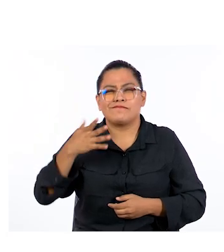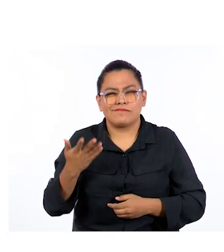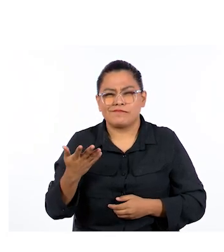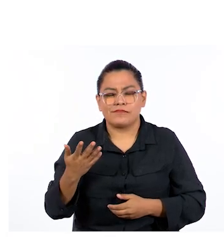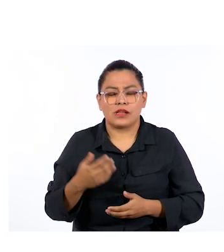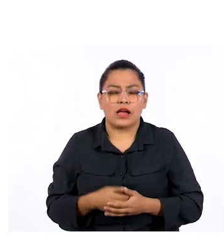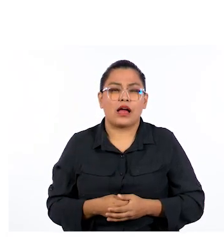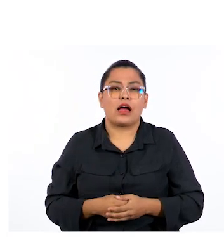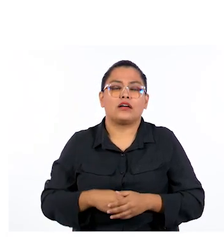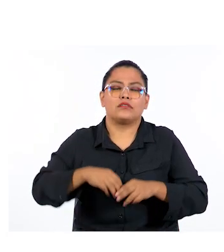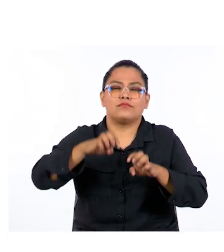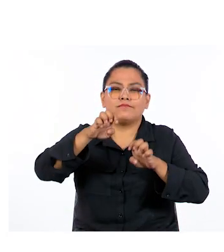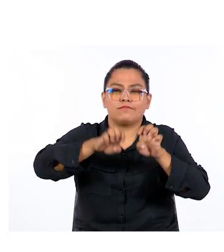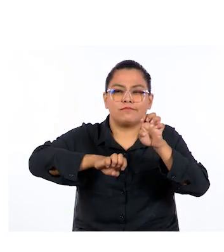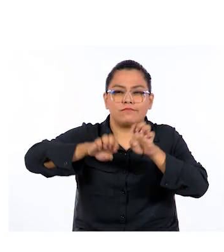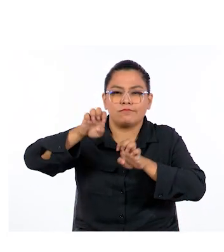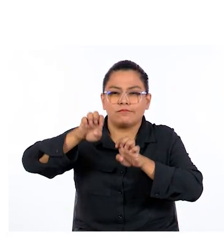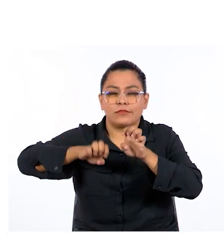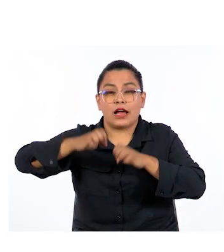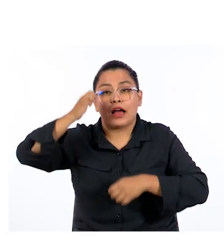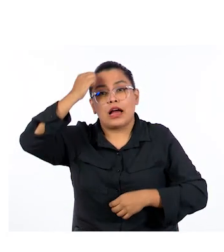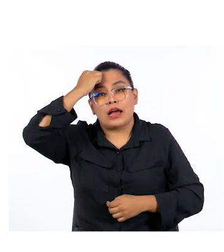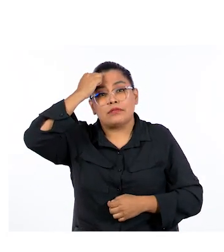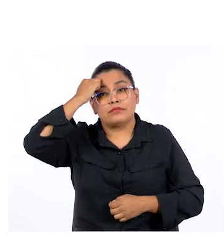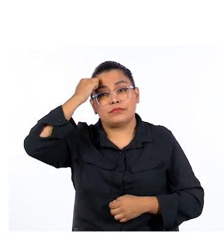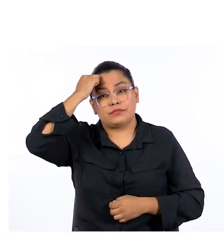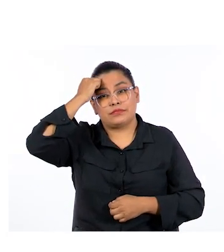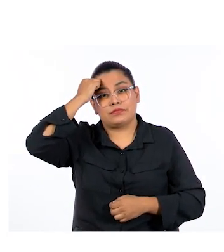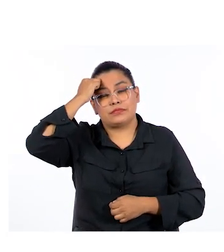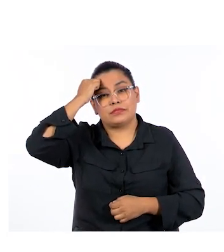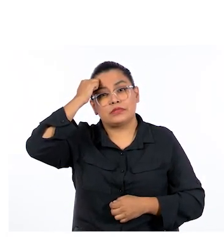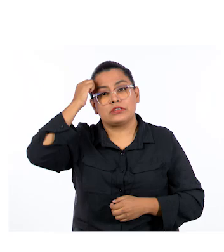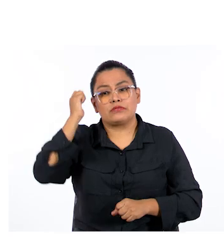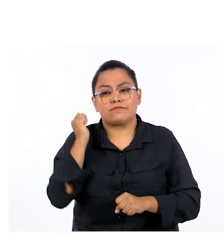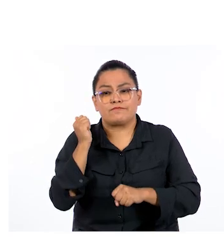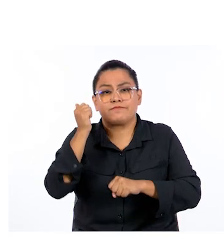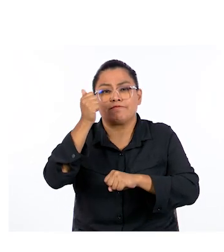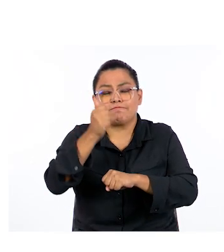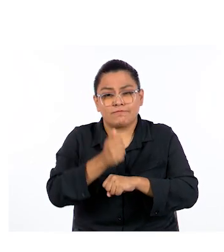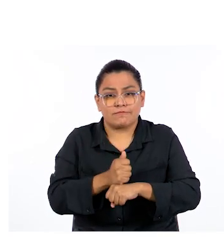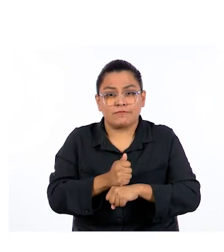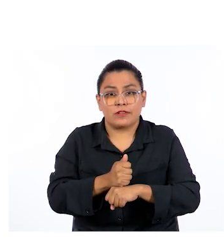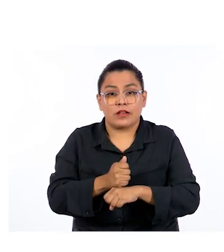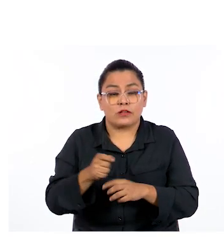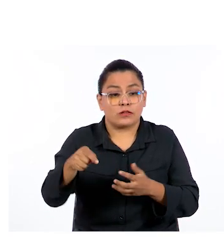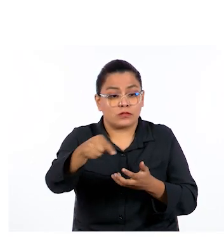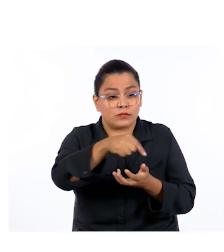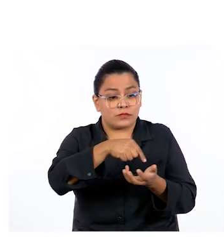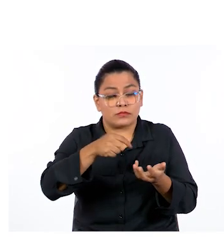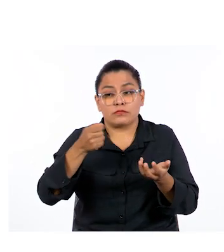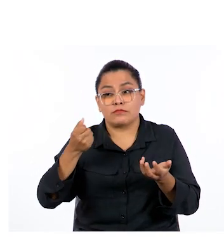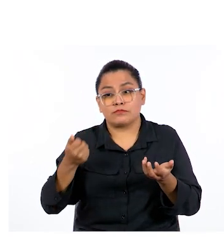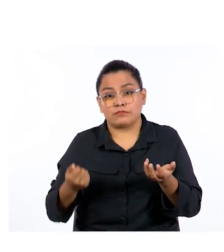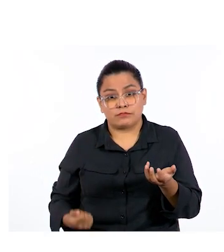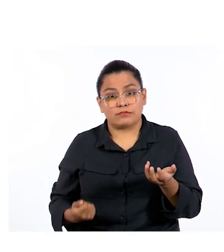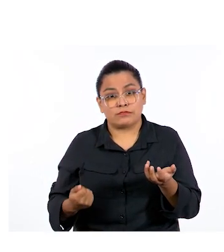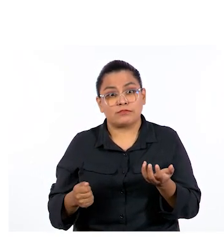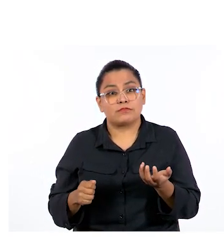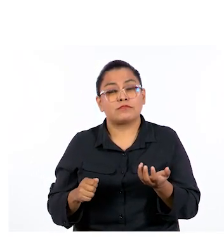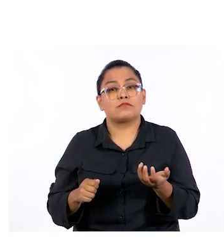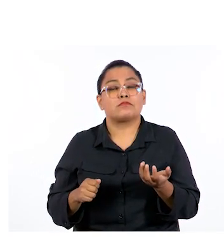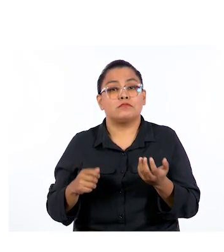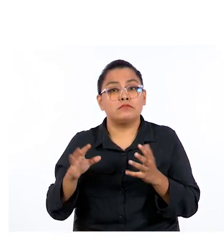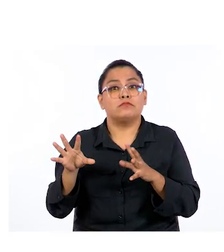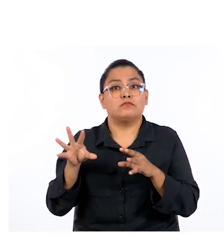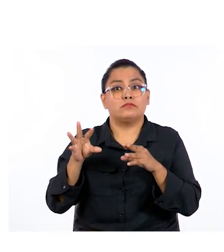todos estos aprendizajes y hacer esta consolidación de lo que el estudiante obtuvo en nuestro proceso